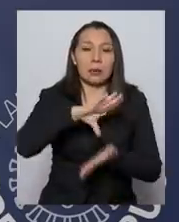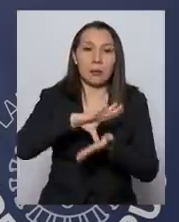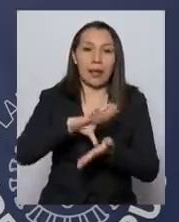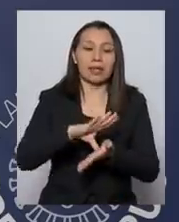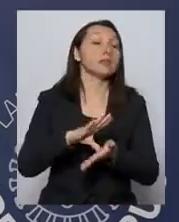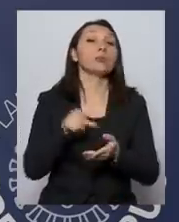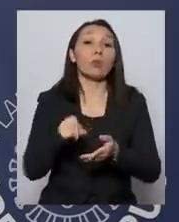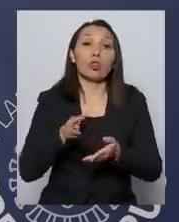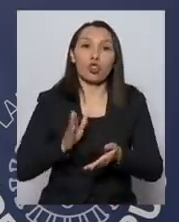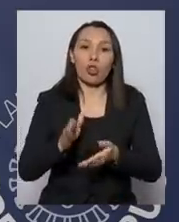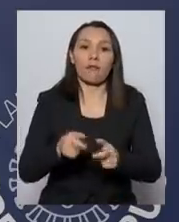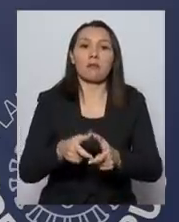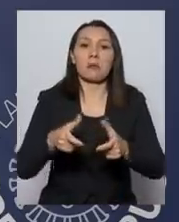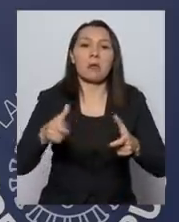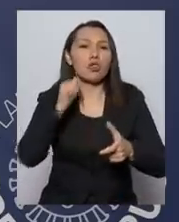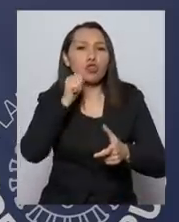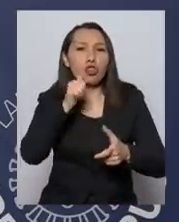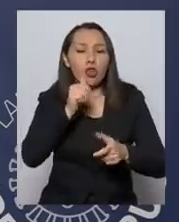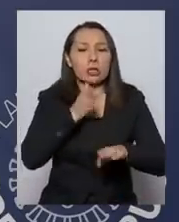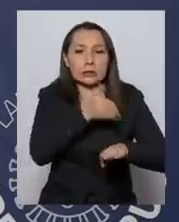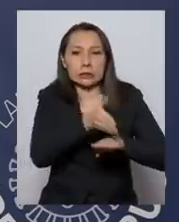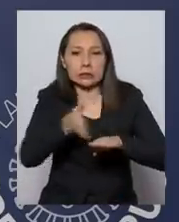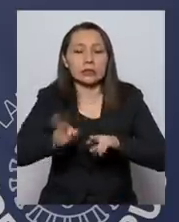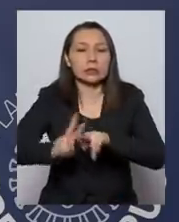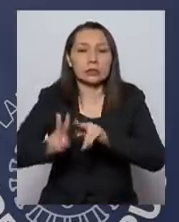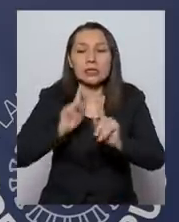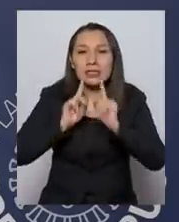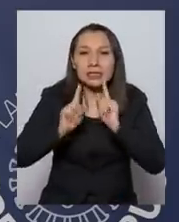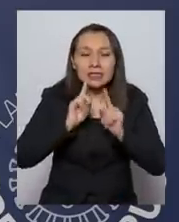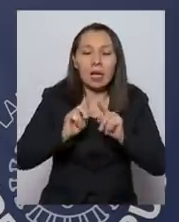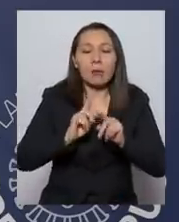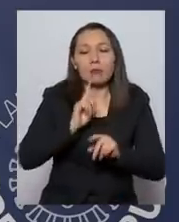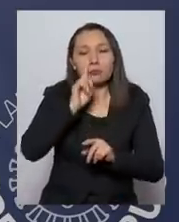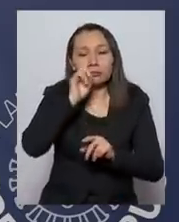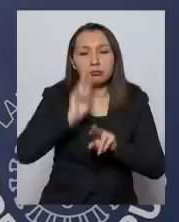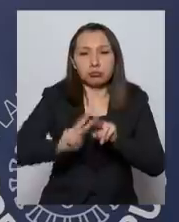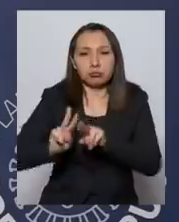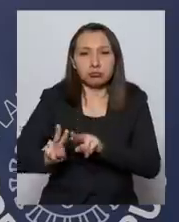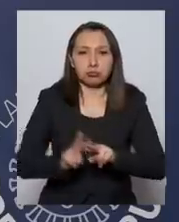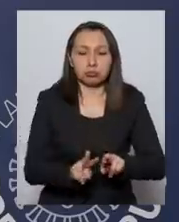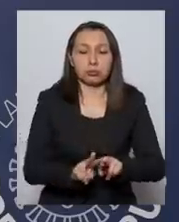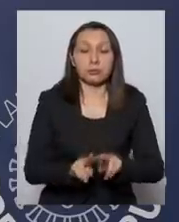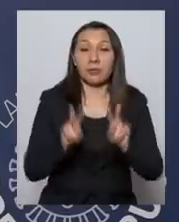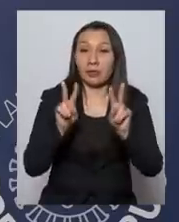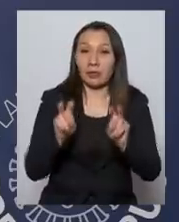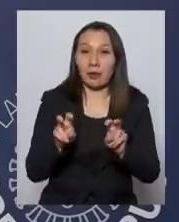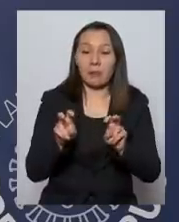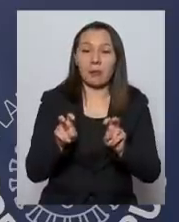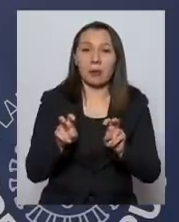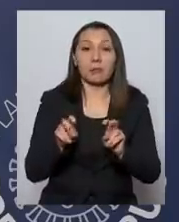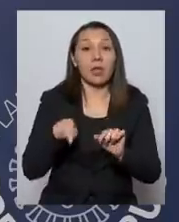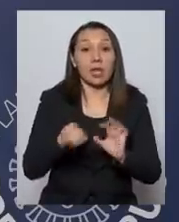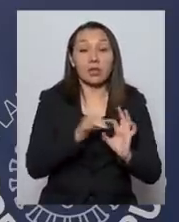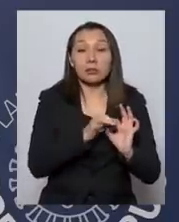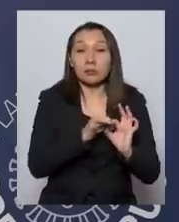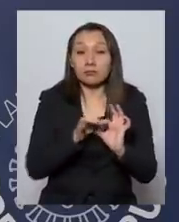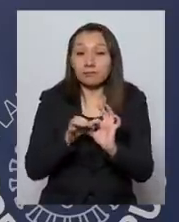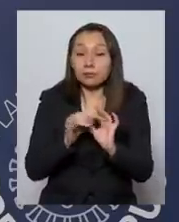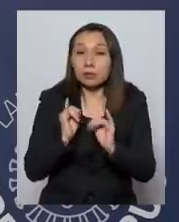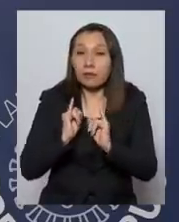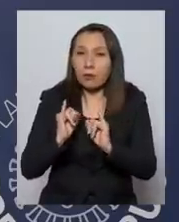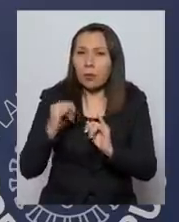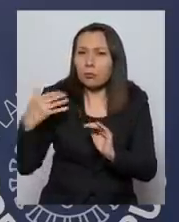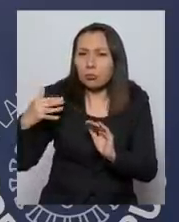y seguimos aumentando todos los días este número de exámenes. En relación, y este dato es muy